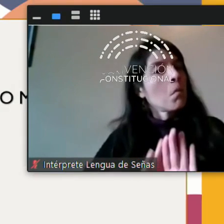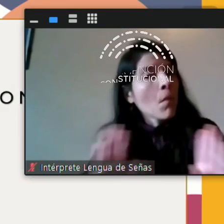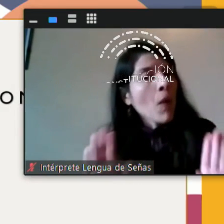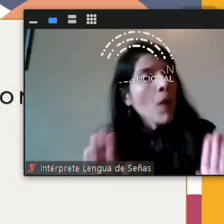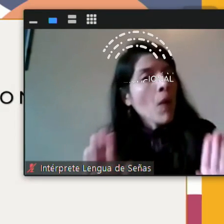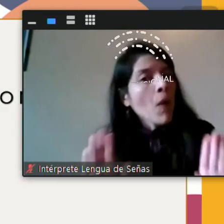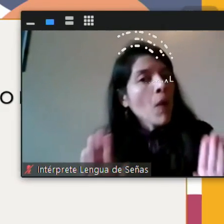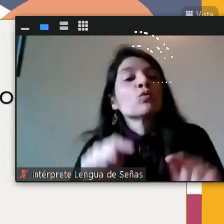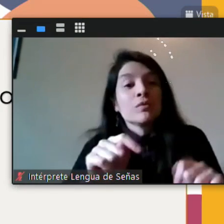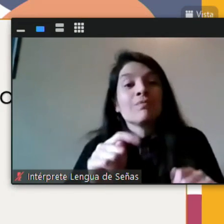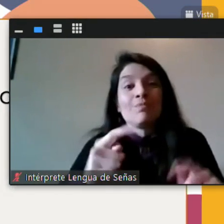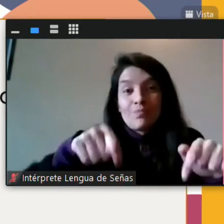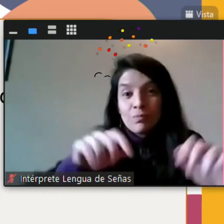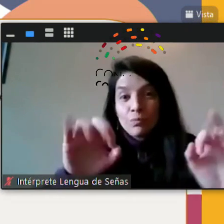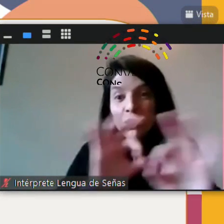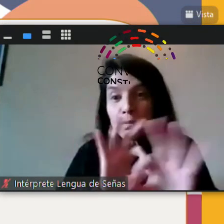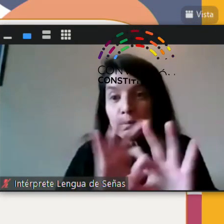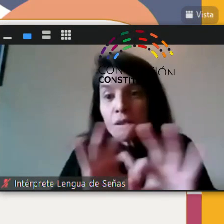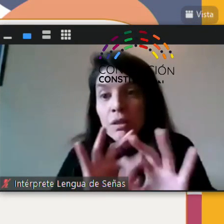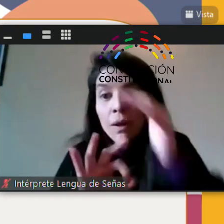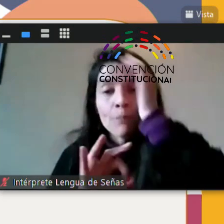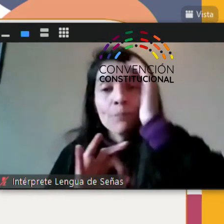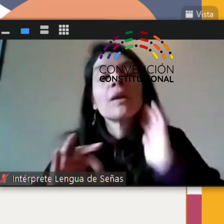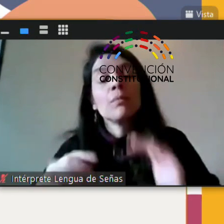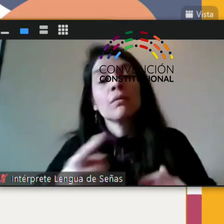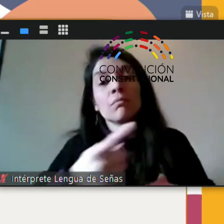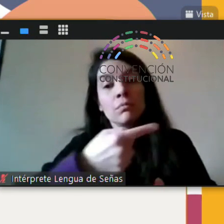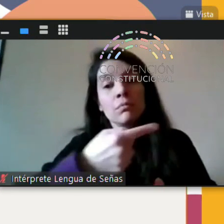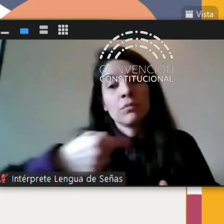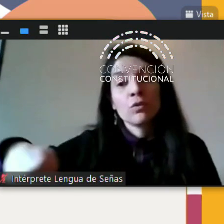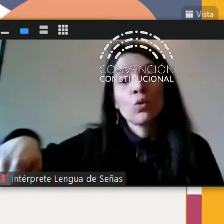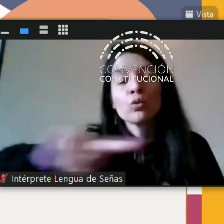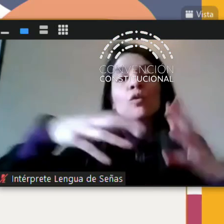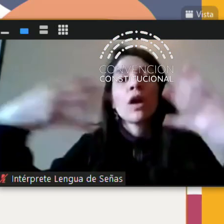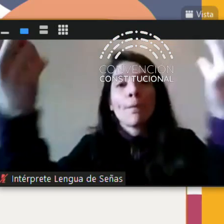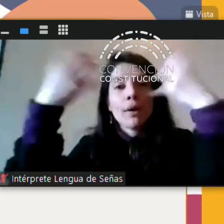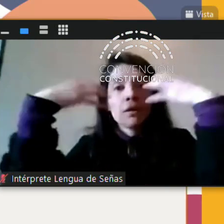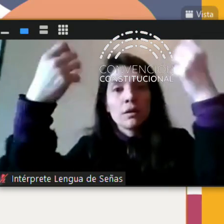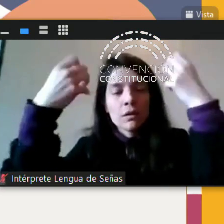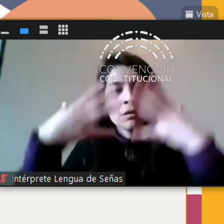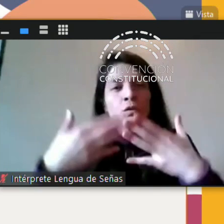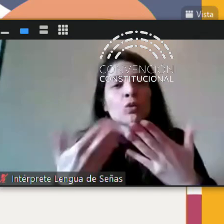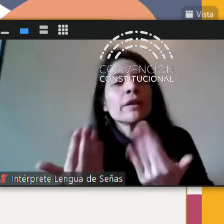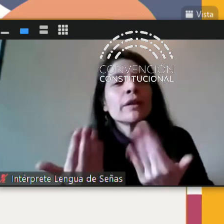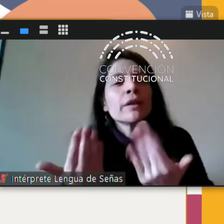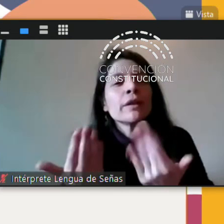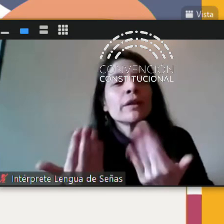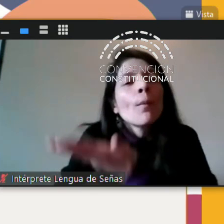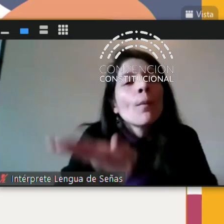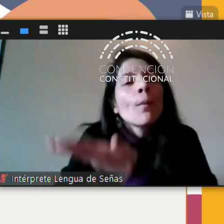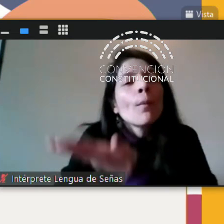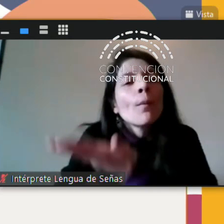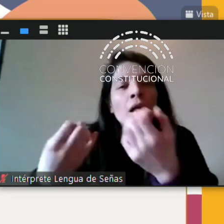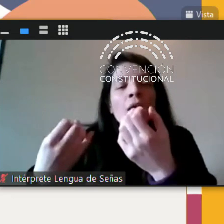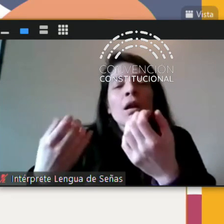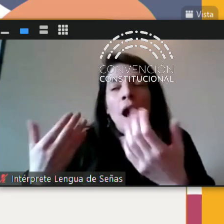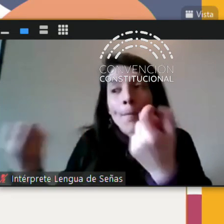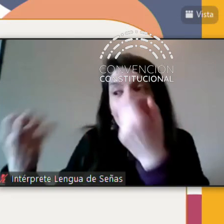viene la parte en donde nosotros estuvimos aprendiendo la necesidad de compartir estos aprendizajes con